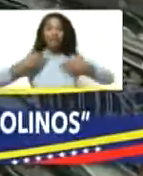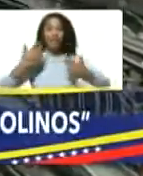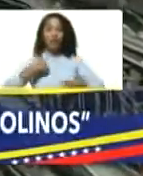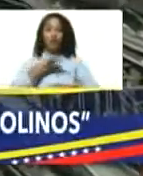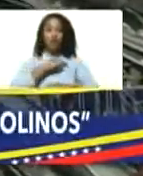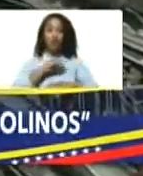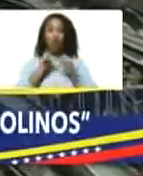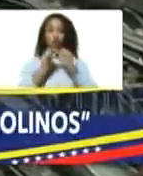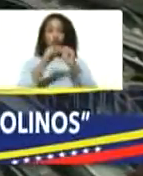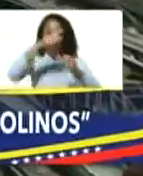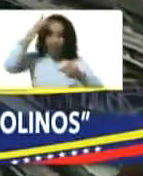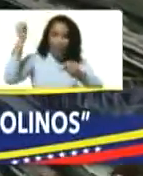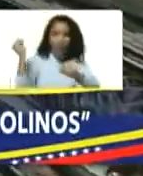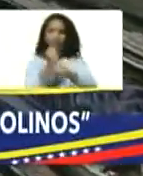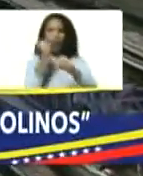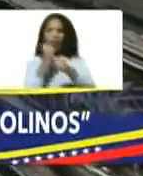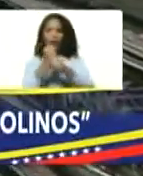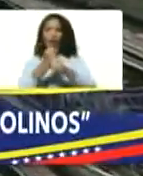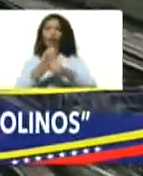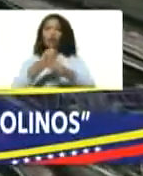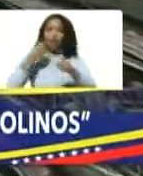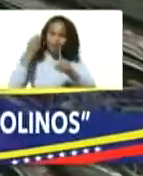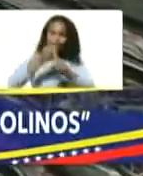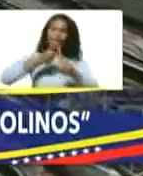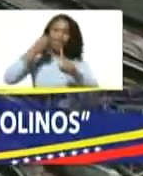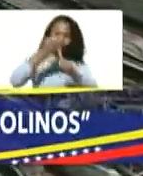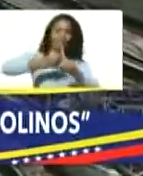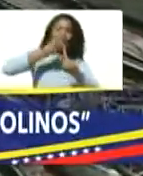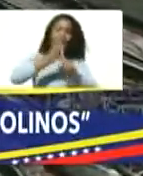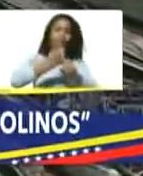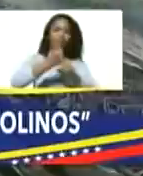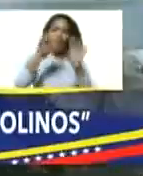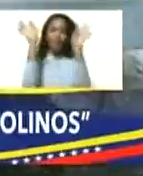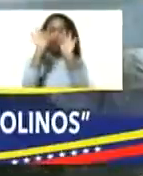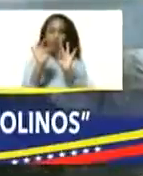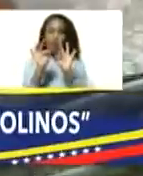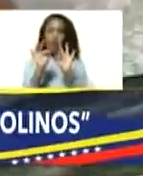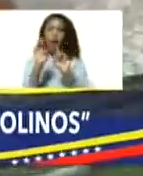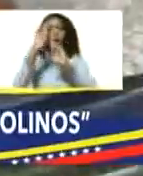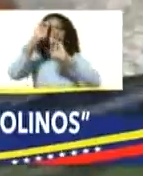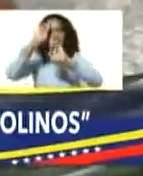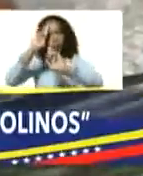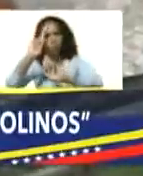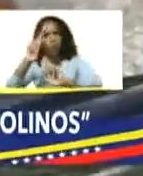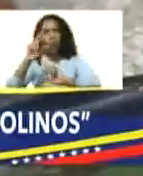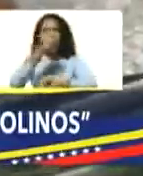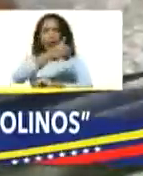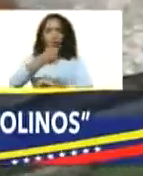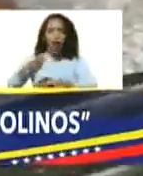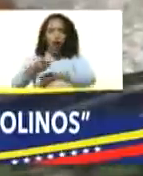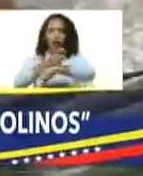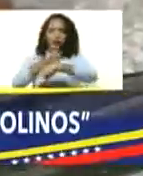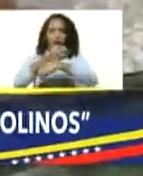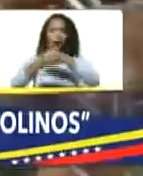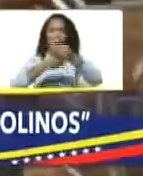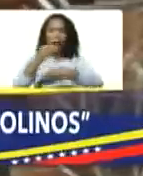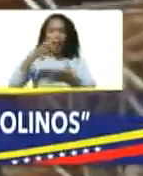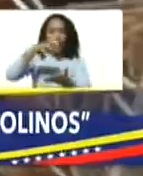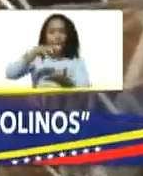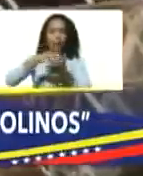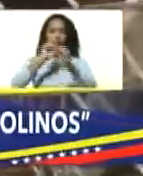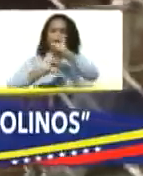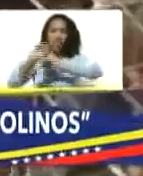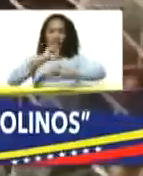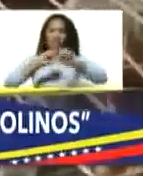nosotros seguir trabajando y seguir luchando yo digo que de manera muy respetuosa cada gobernador de siguiente su estado en el siguiente su